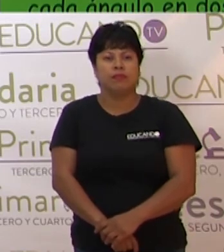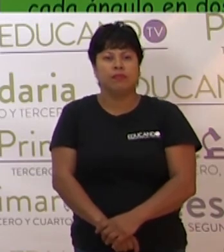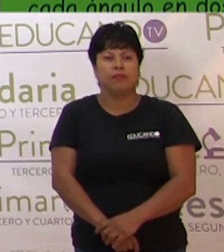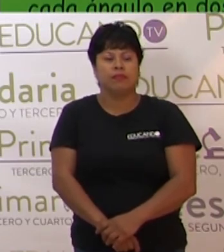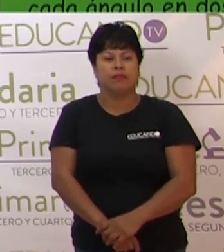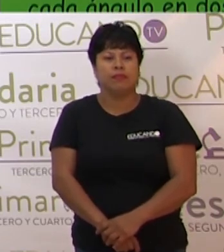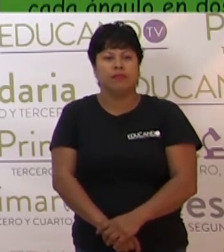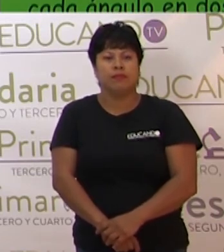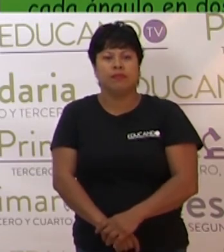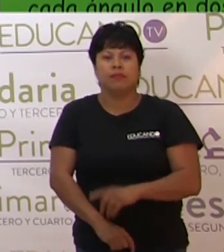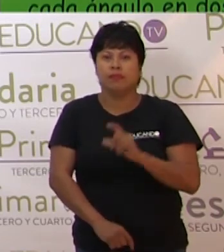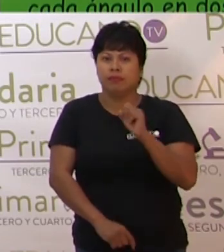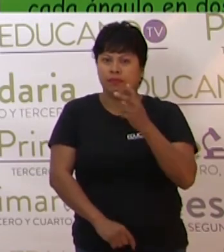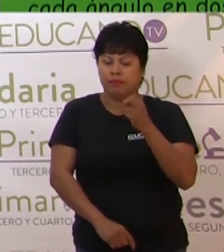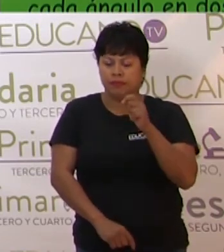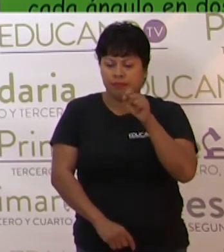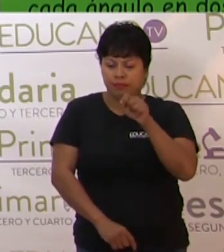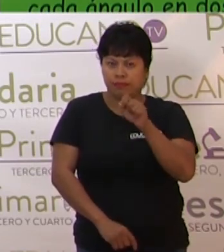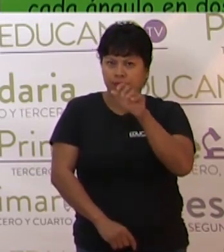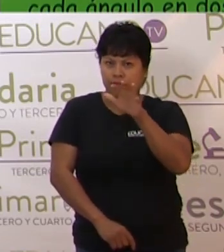y 22.5